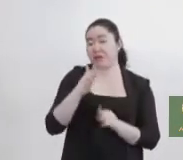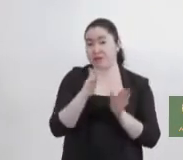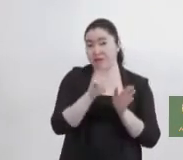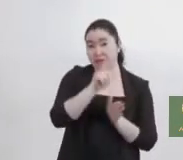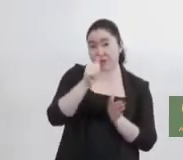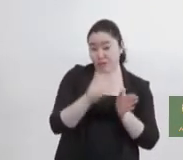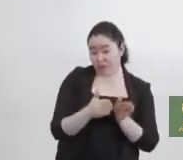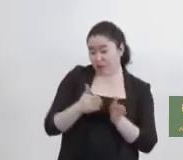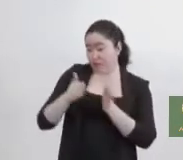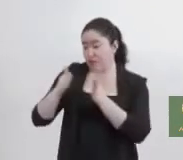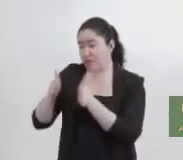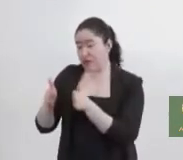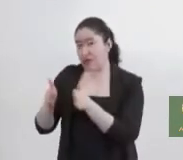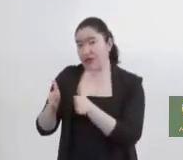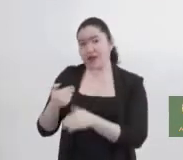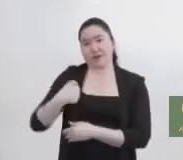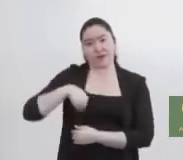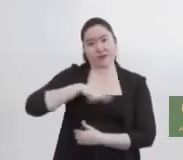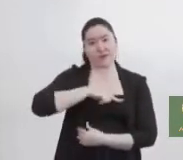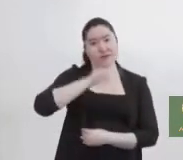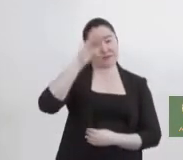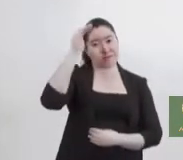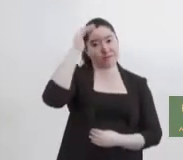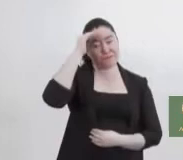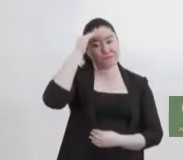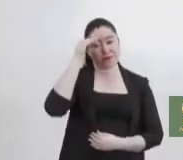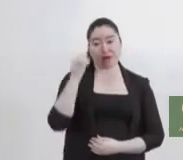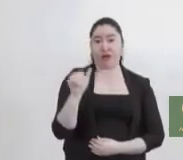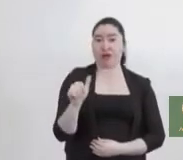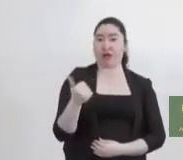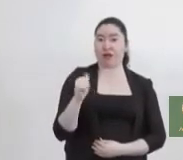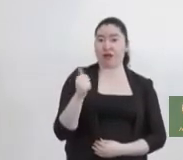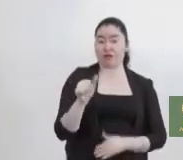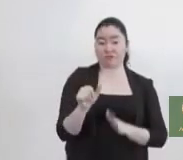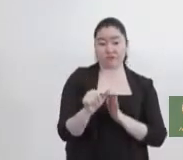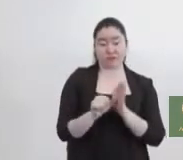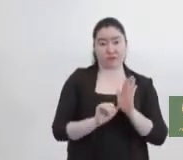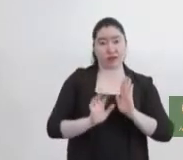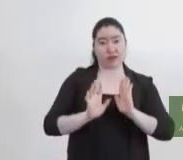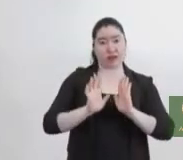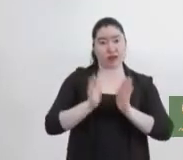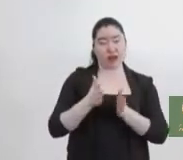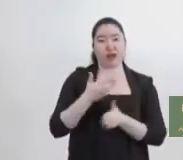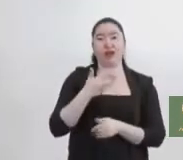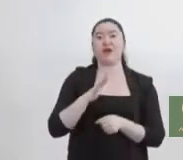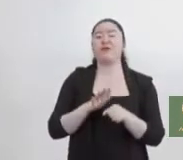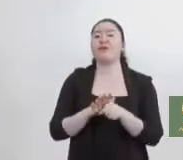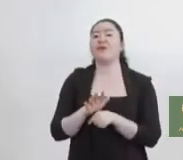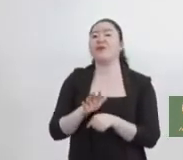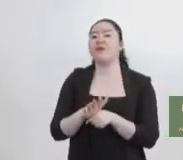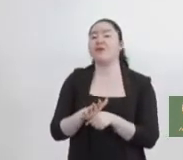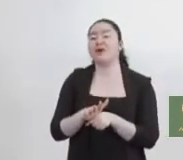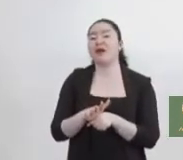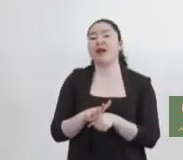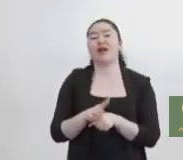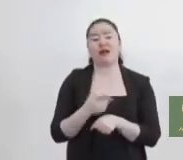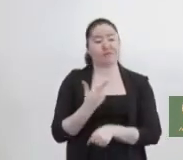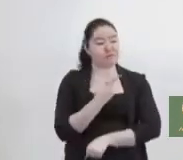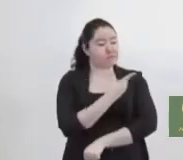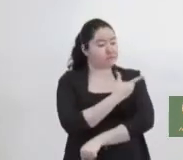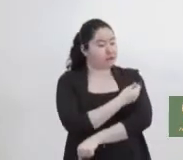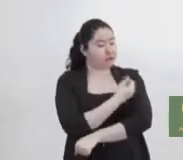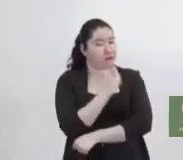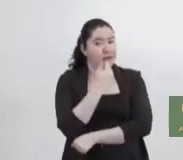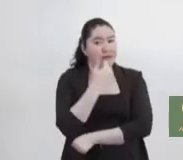que para el mes de agosto pues ya tendríamos un nivel de vacunación en la ciudad y en el país pues mucho